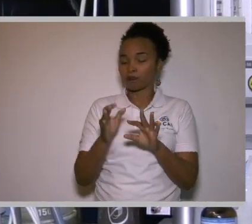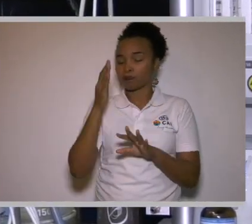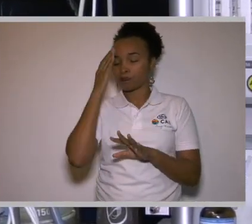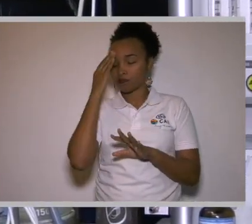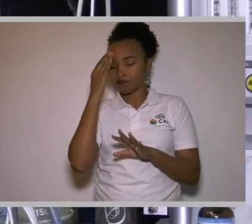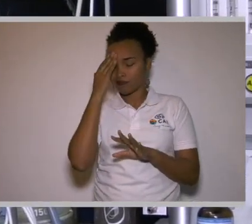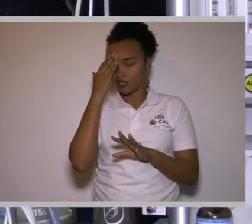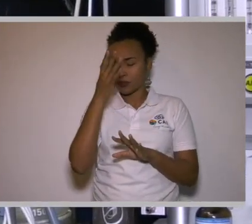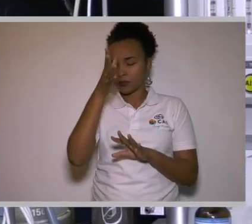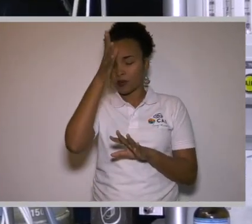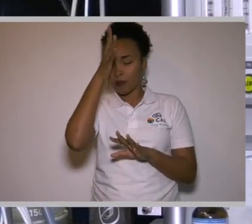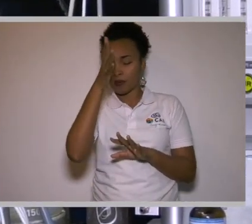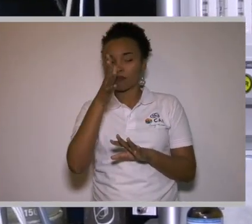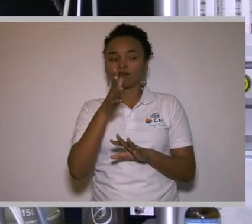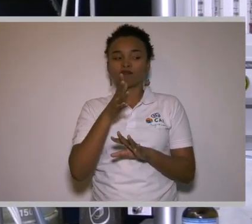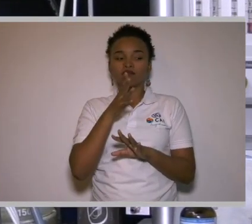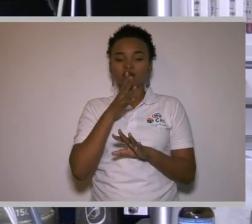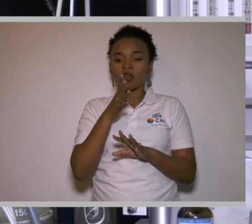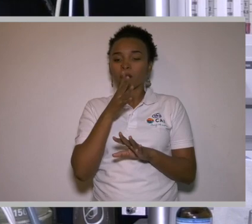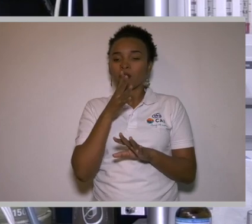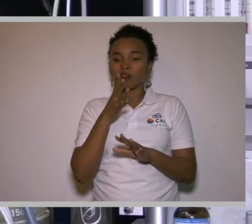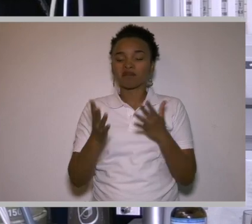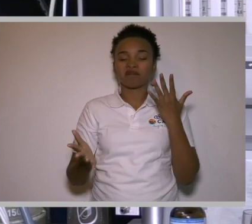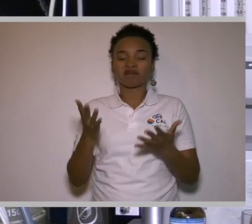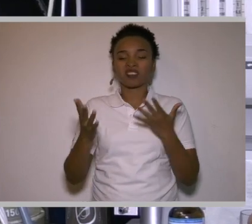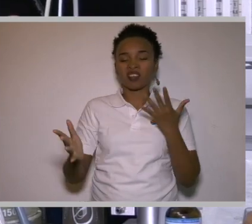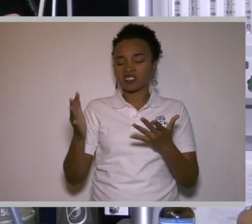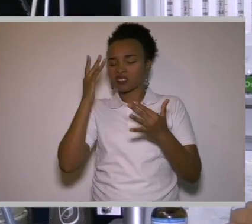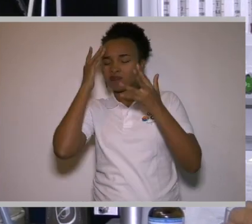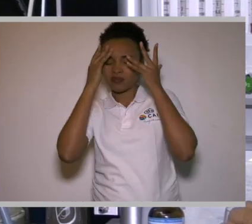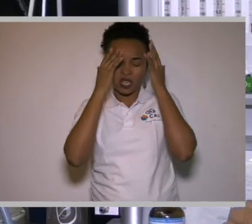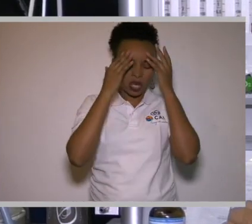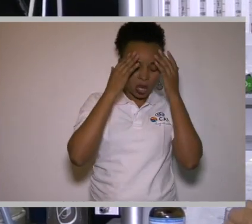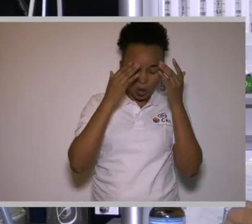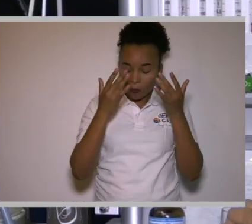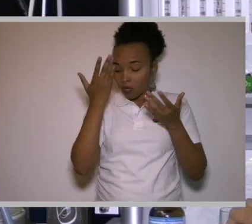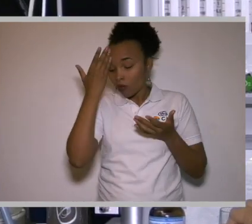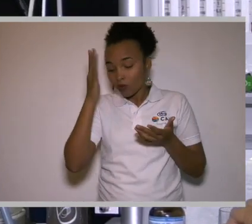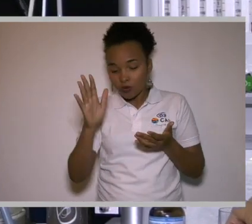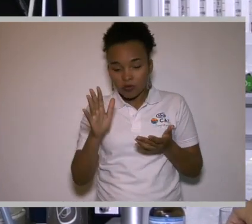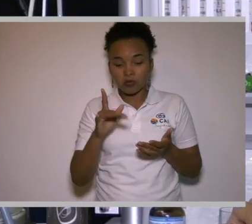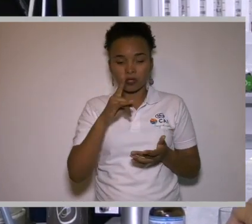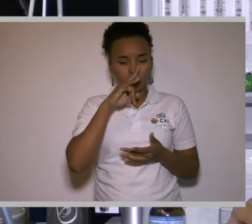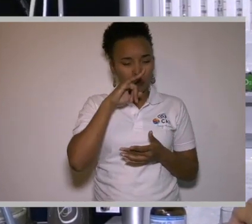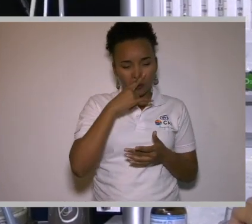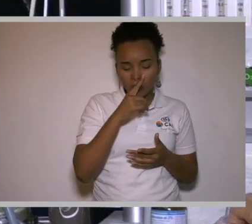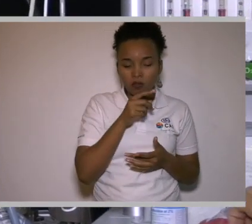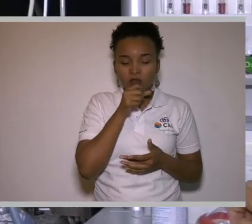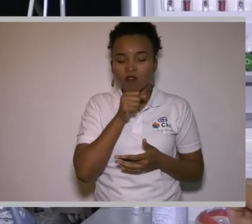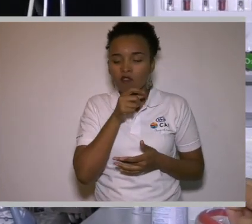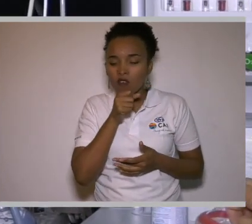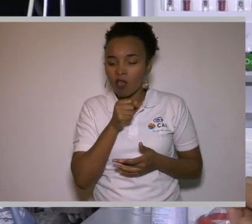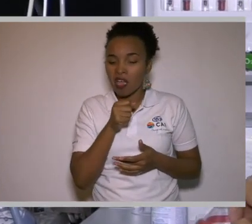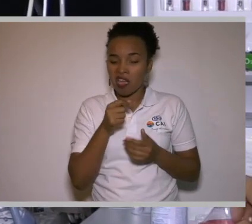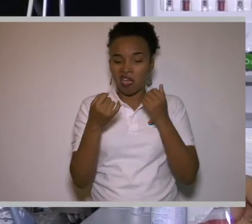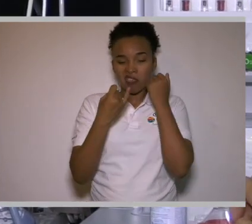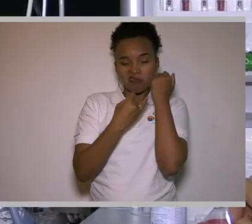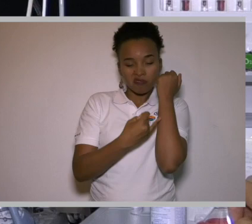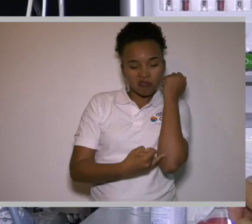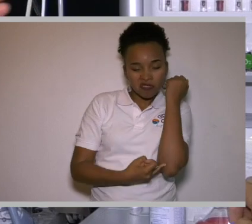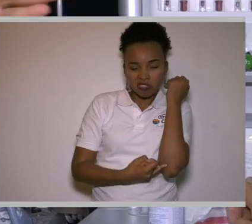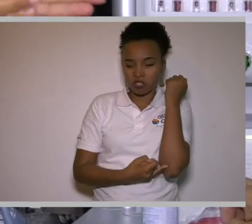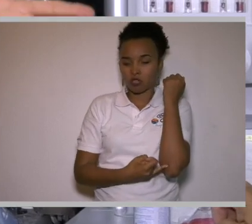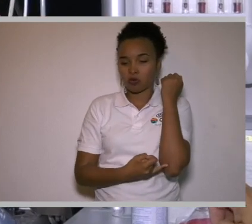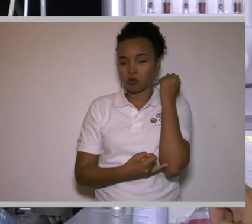mucho cuando a un padre le dicen que su niño debe ser operado por cualquier razón. Entonces, siempre es importante